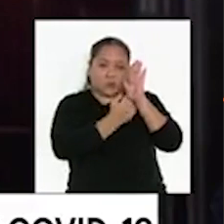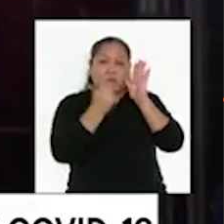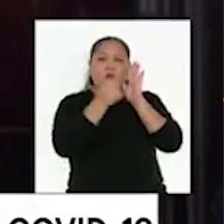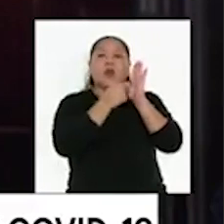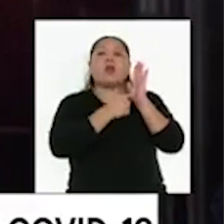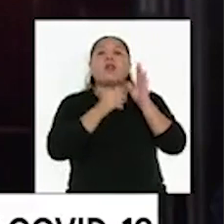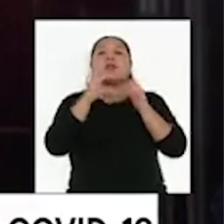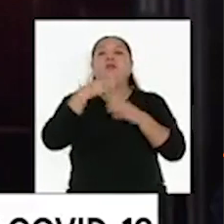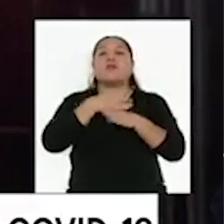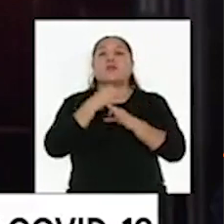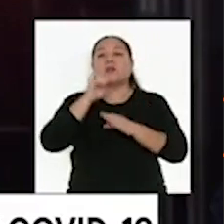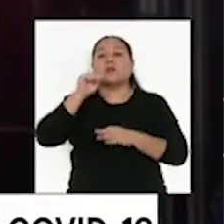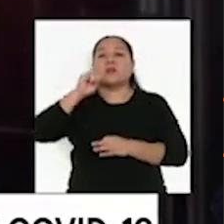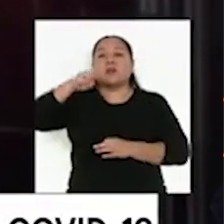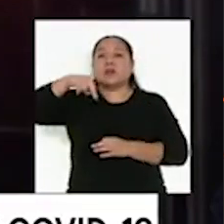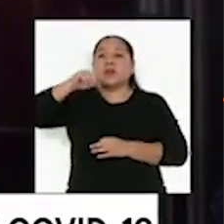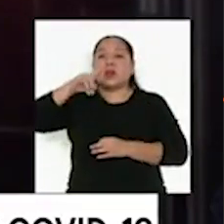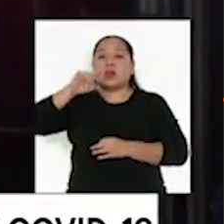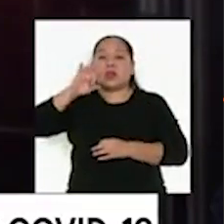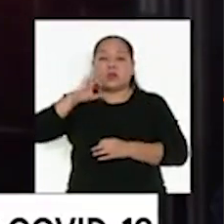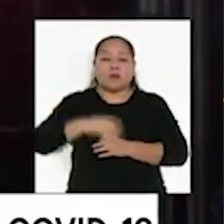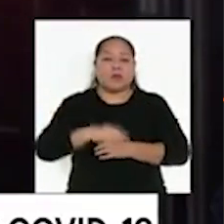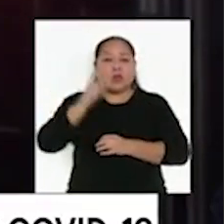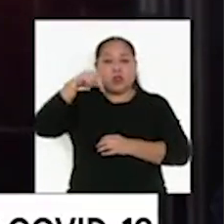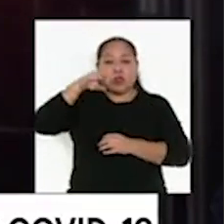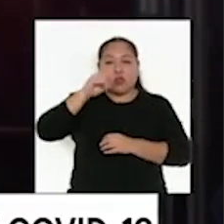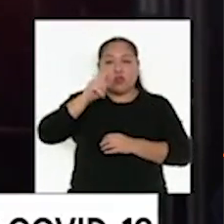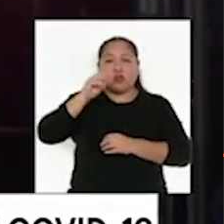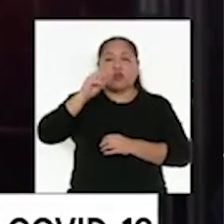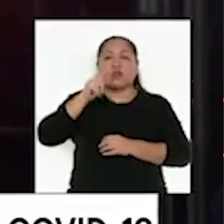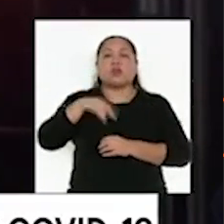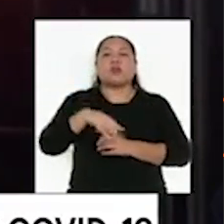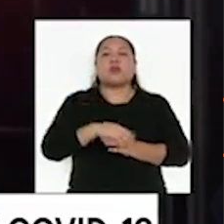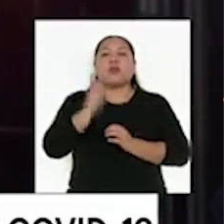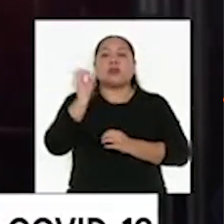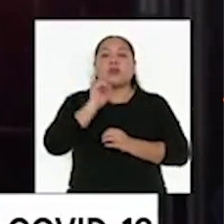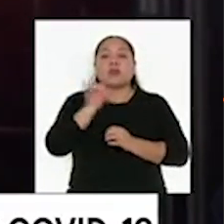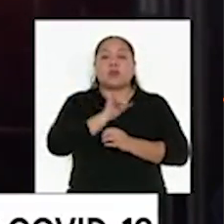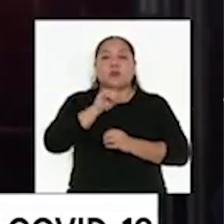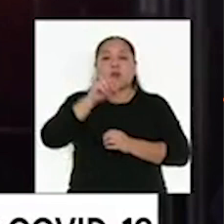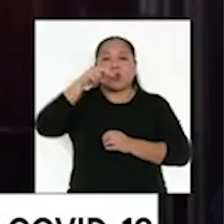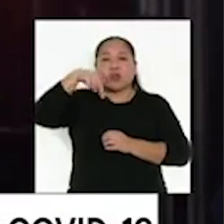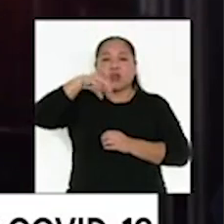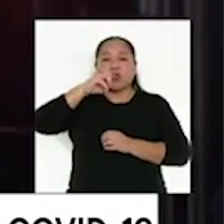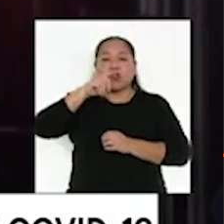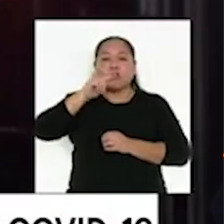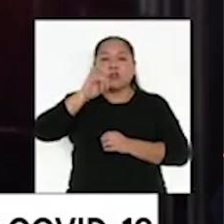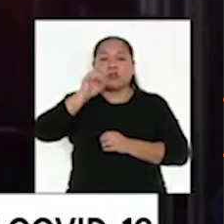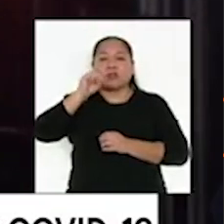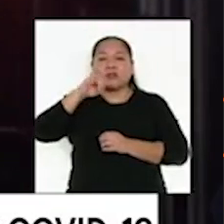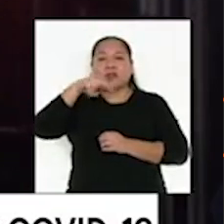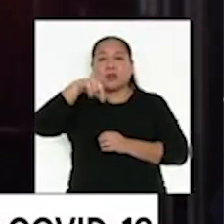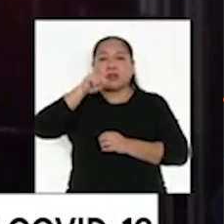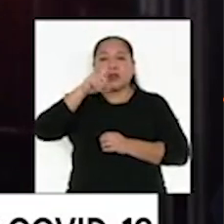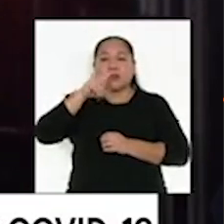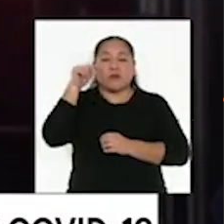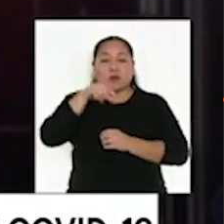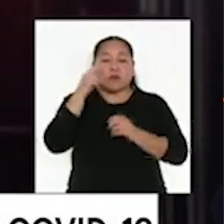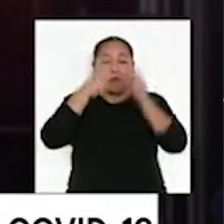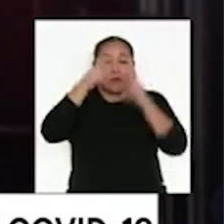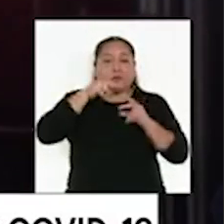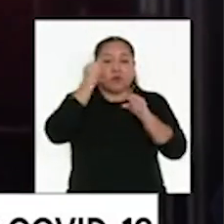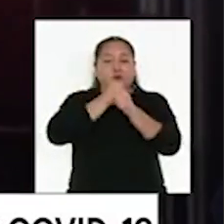sistemas SINADEF, NOTI, NOTI SINADEF y la propuesta de la serie de datos que se está realizando mediante este grupo de trabajo